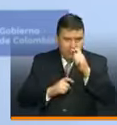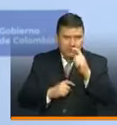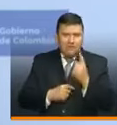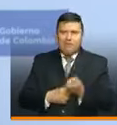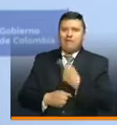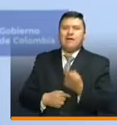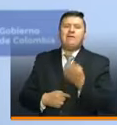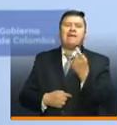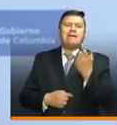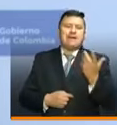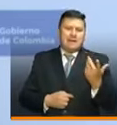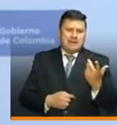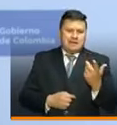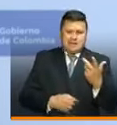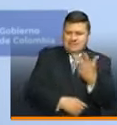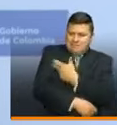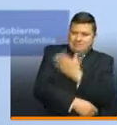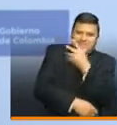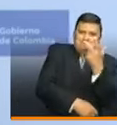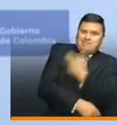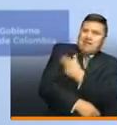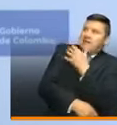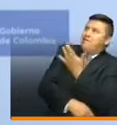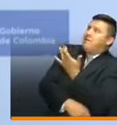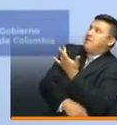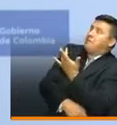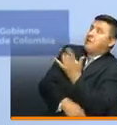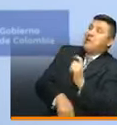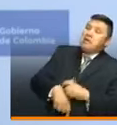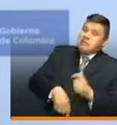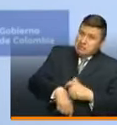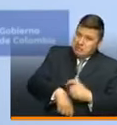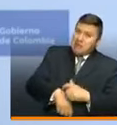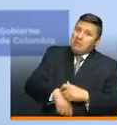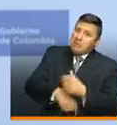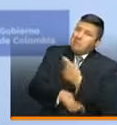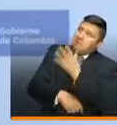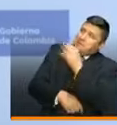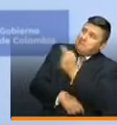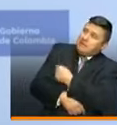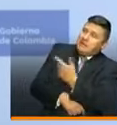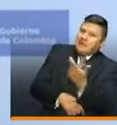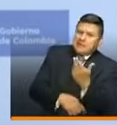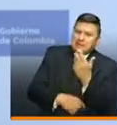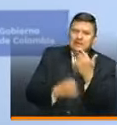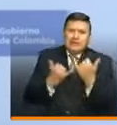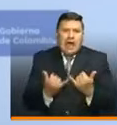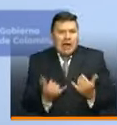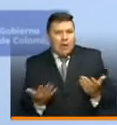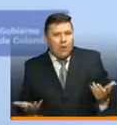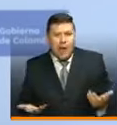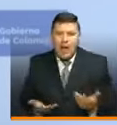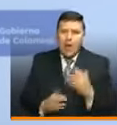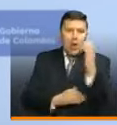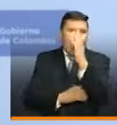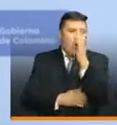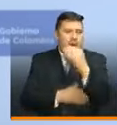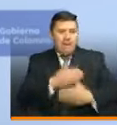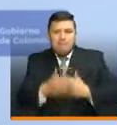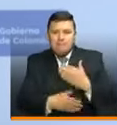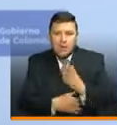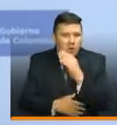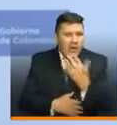de una vacuna apropiada, que como decimos se va a tardar, en ausencia de la capacidad de testeo masivo, que Colombia está avanzando